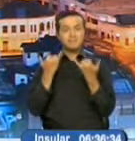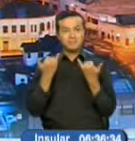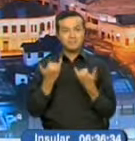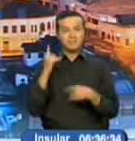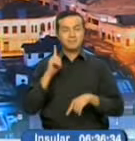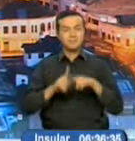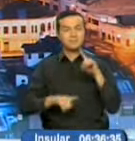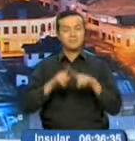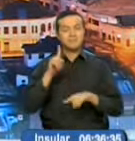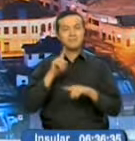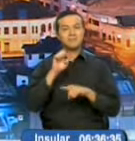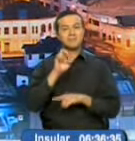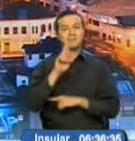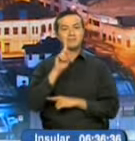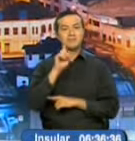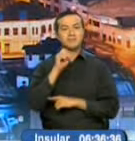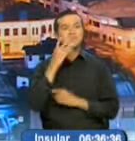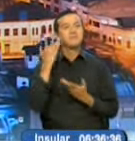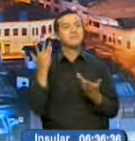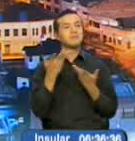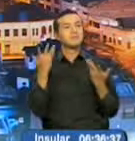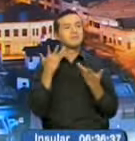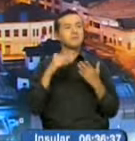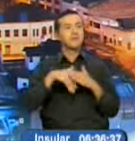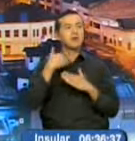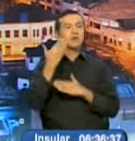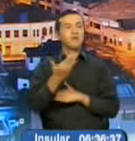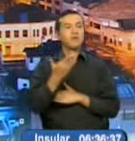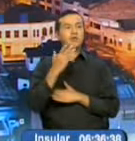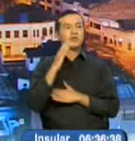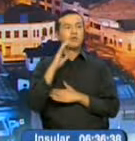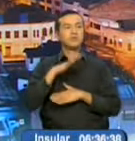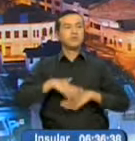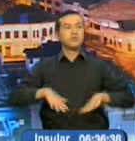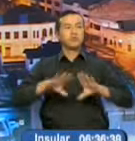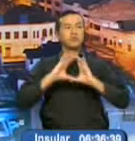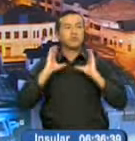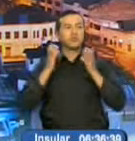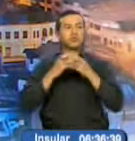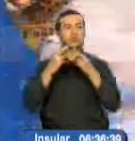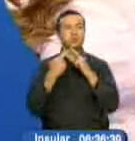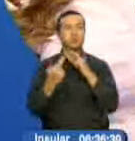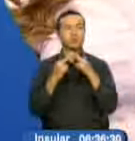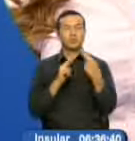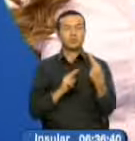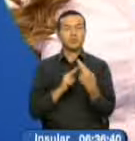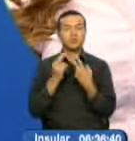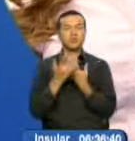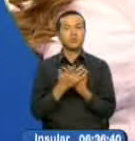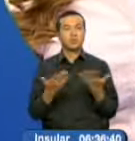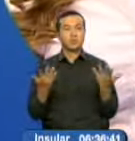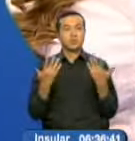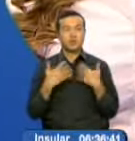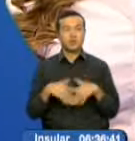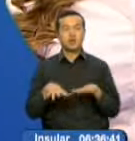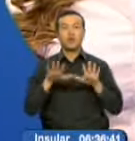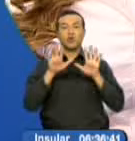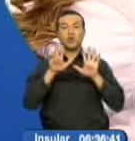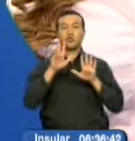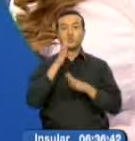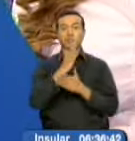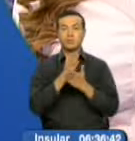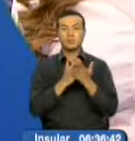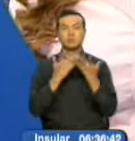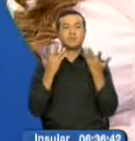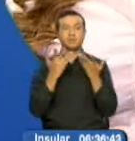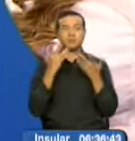en este momento a nuestro compañero Eduardo Córdoba que se encuentra en los exteriores del Coliseo General Rumiñahui donde se realizará a partir de las 8:30 de la mañana el